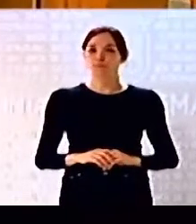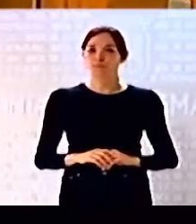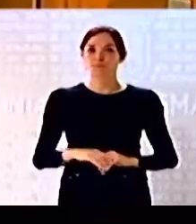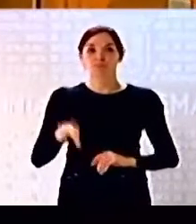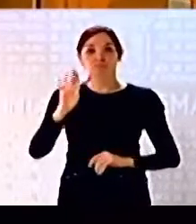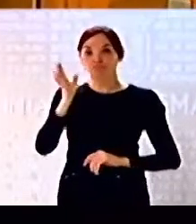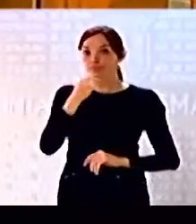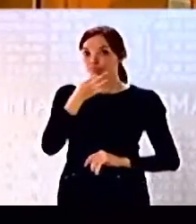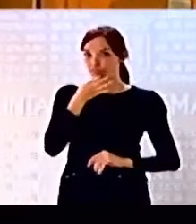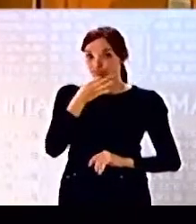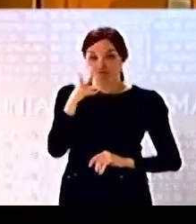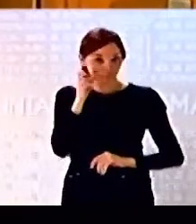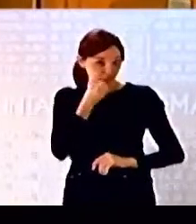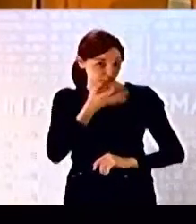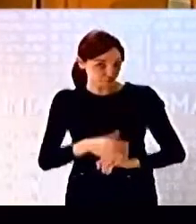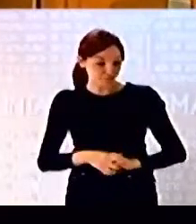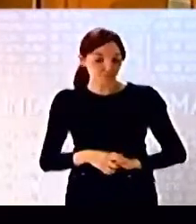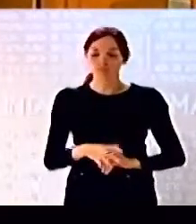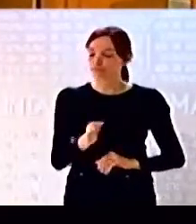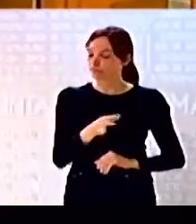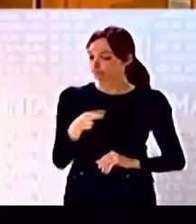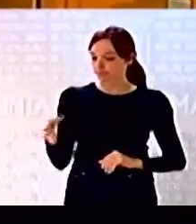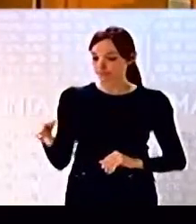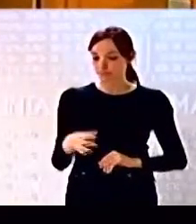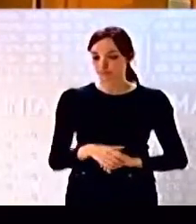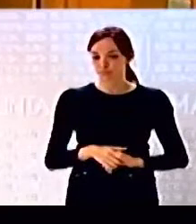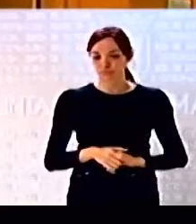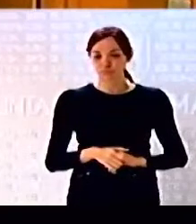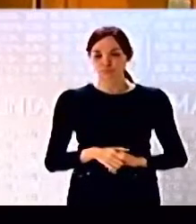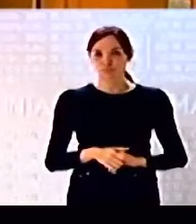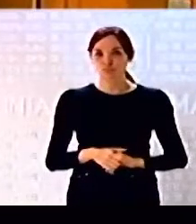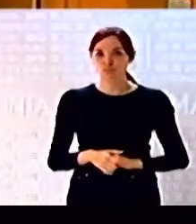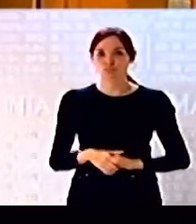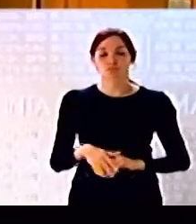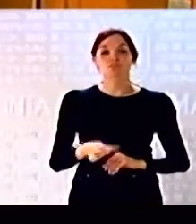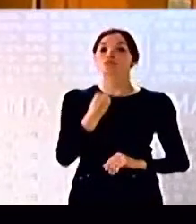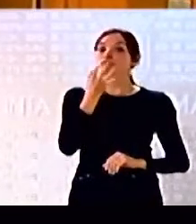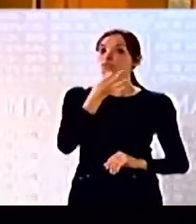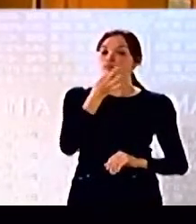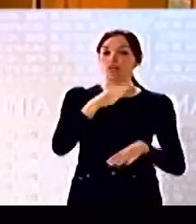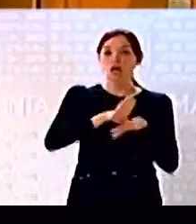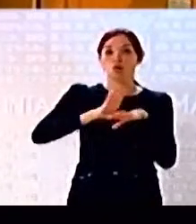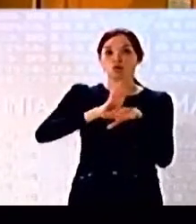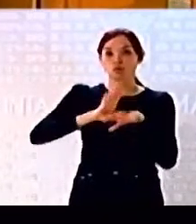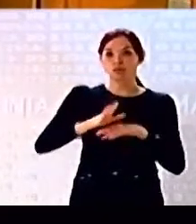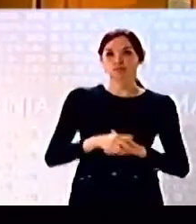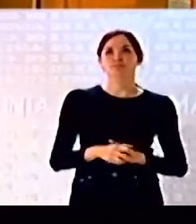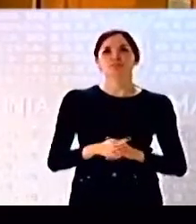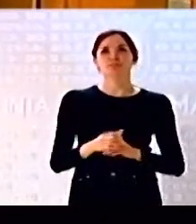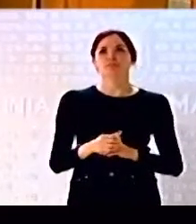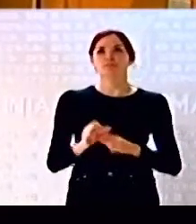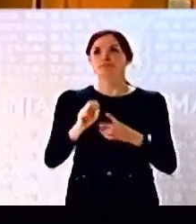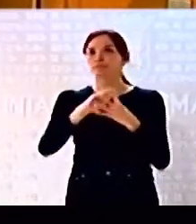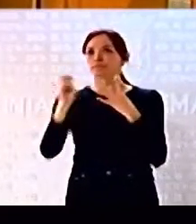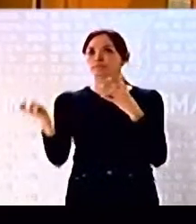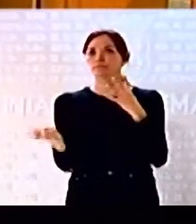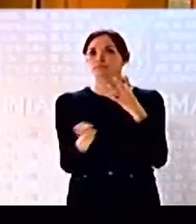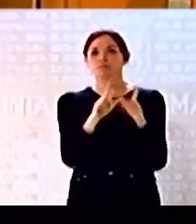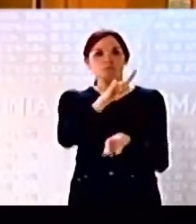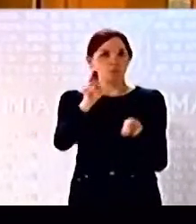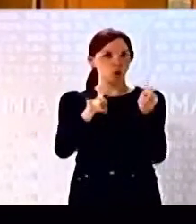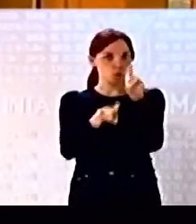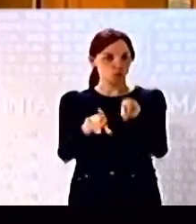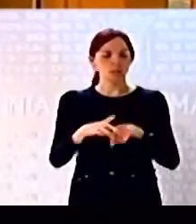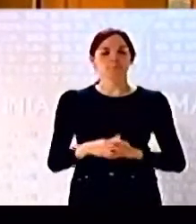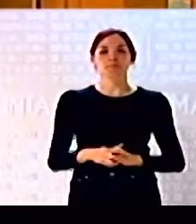Hola, buenas tardes. ¿Se me oyen? Perfectamente. Buenas tardes, consejero. Sí, tenía varias preguntas. En primer lugar,